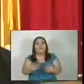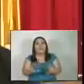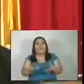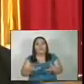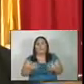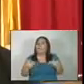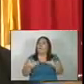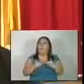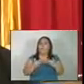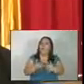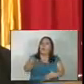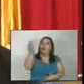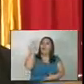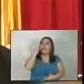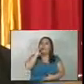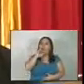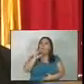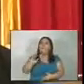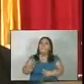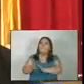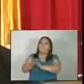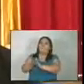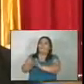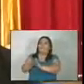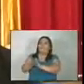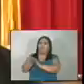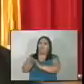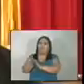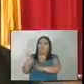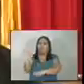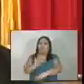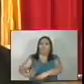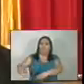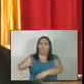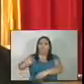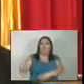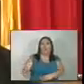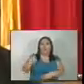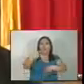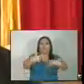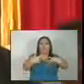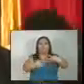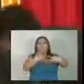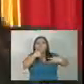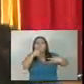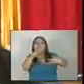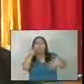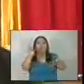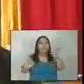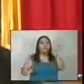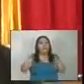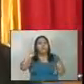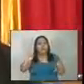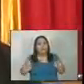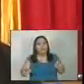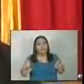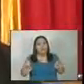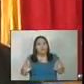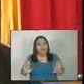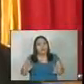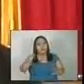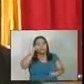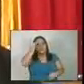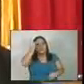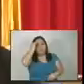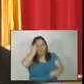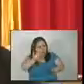como lo hemos dicho, que queríamos siempre más, que un nuevo sistema y más justo, y con los